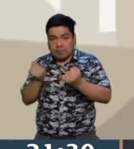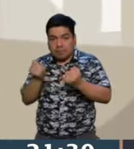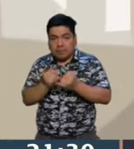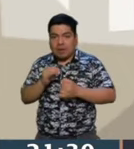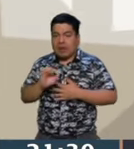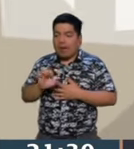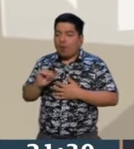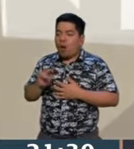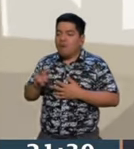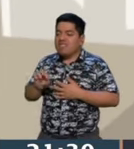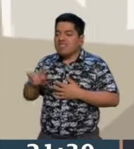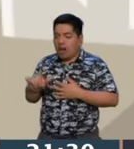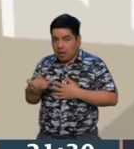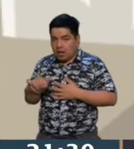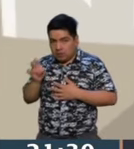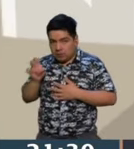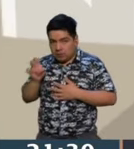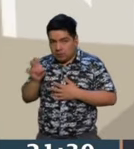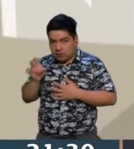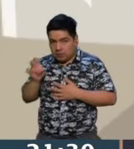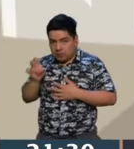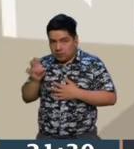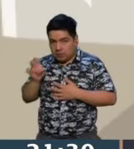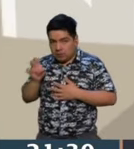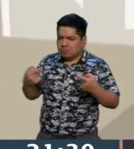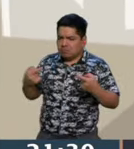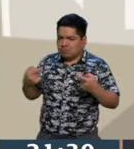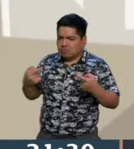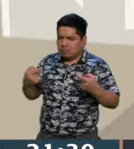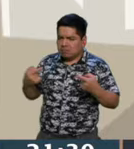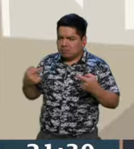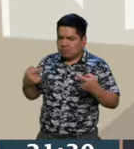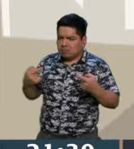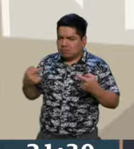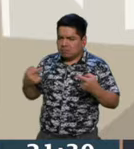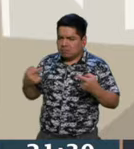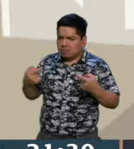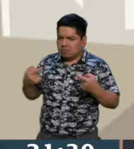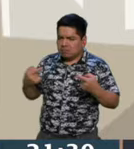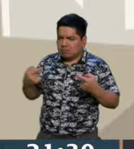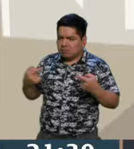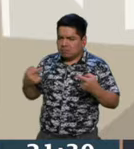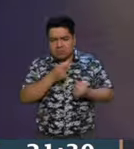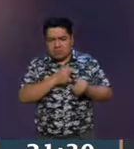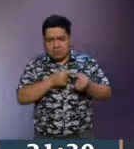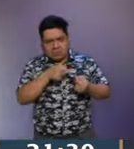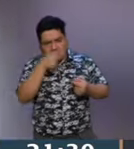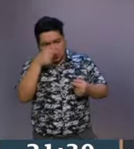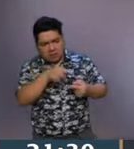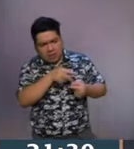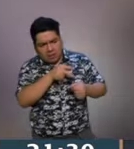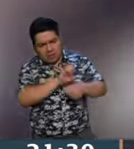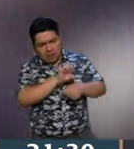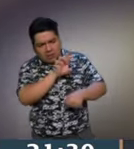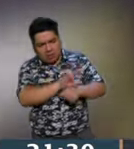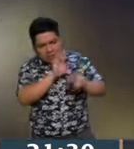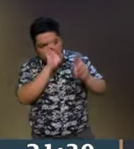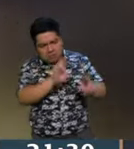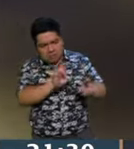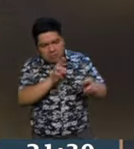políticamente, porque cuando han estado dando entrevistas a diferentes medios de comunicación, incluso del mismo Ecuavisa, del gobierno de Ecuador, Uh -huh. ahí